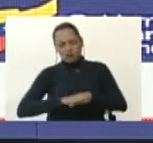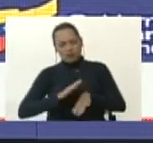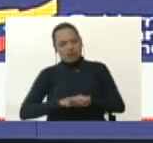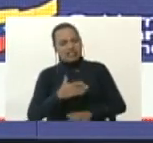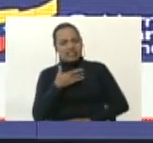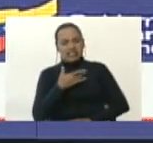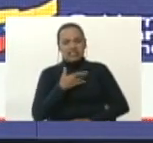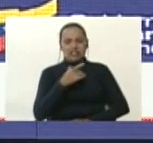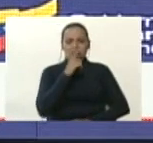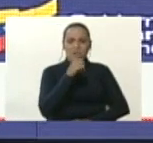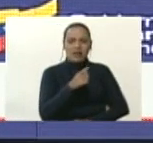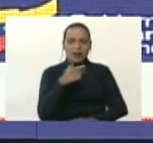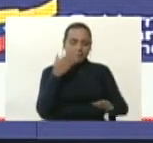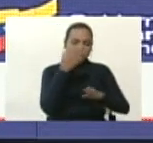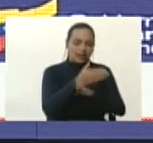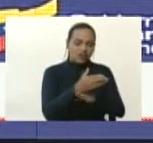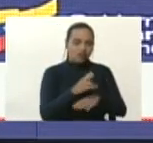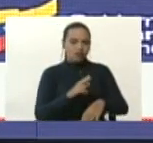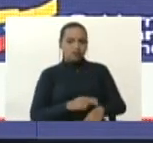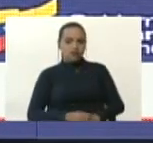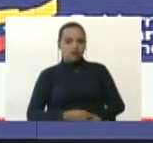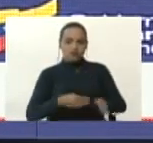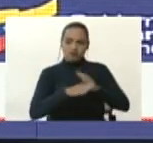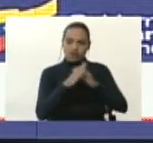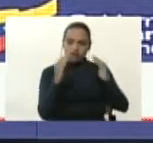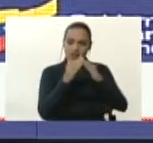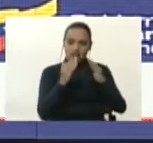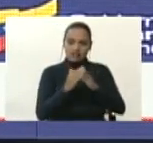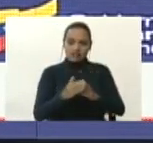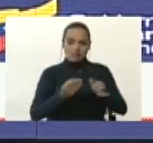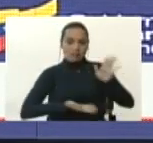y el médico va para su casa, es el triple. ¿O miento?